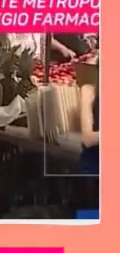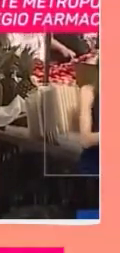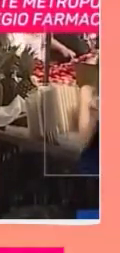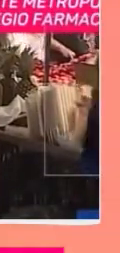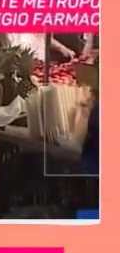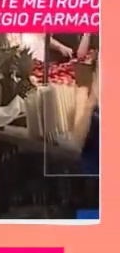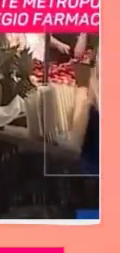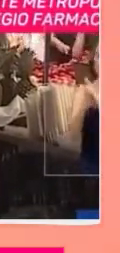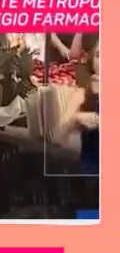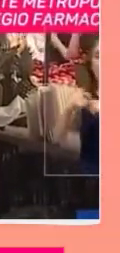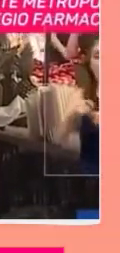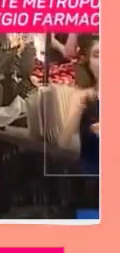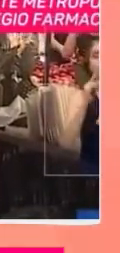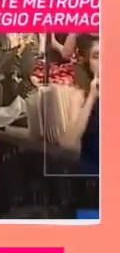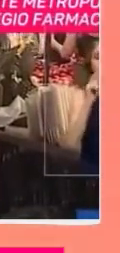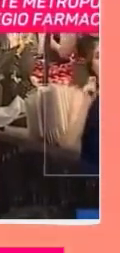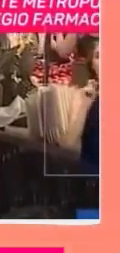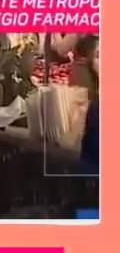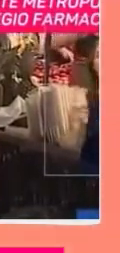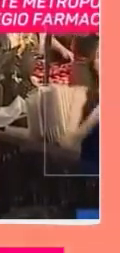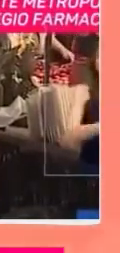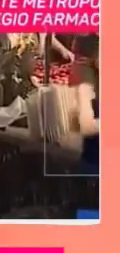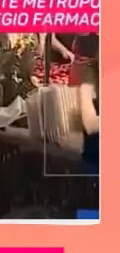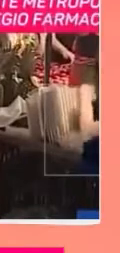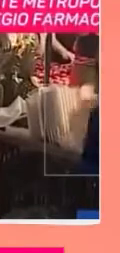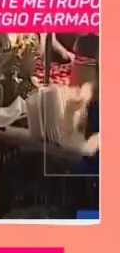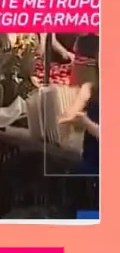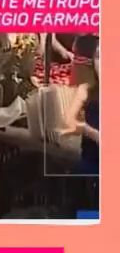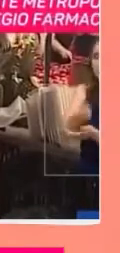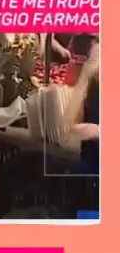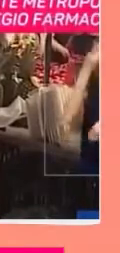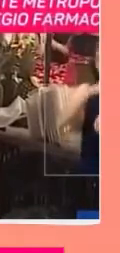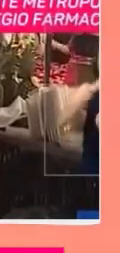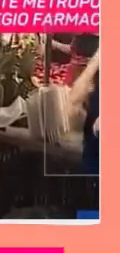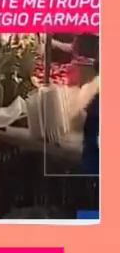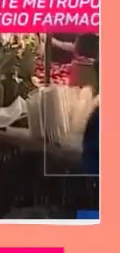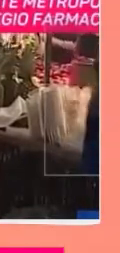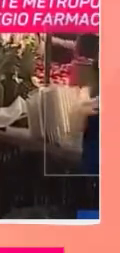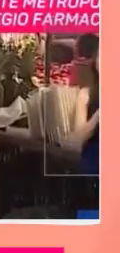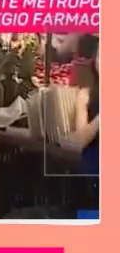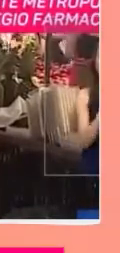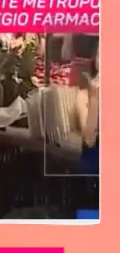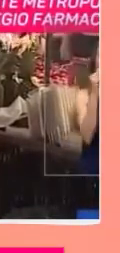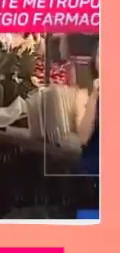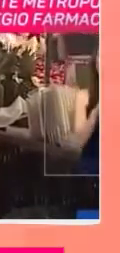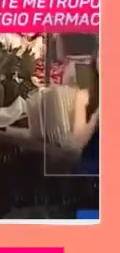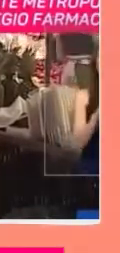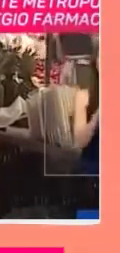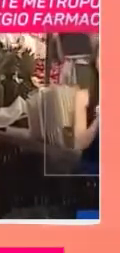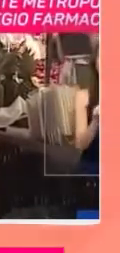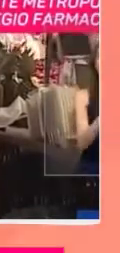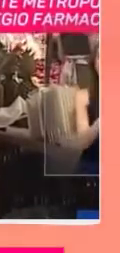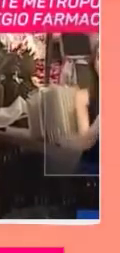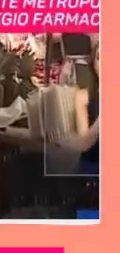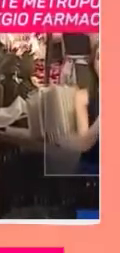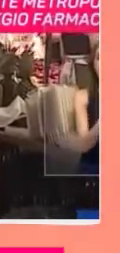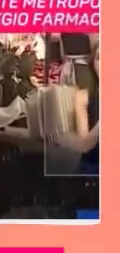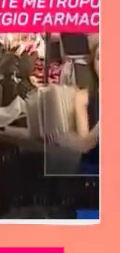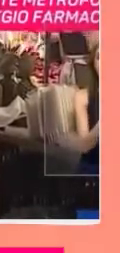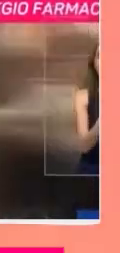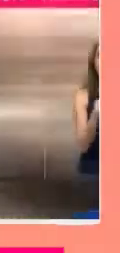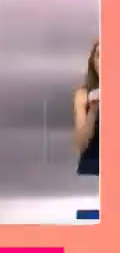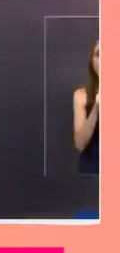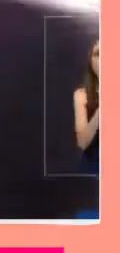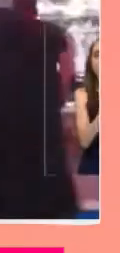y obviamente, todos los que están bajo la ley de control de la ley 20.000, que regula, digamos, todo lo que es psicotrópico. Esos